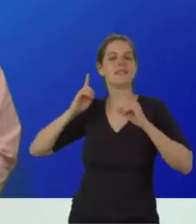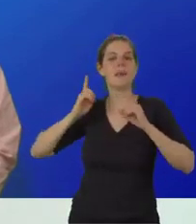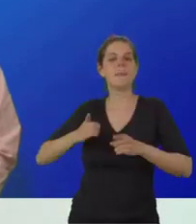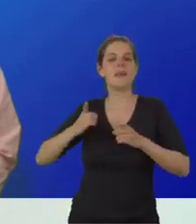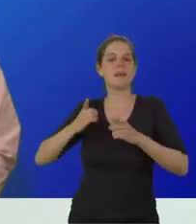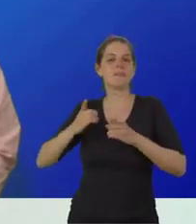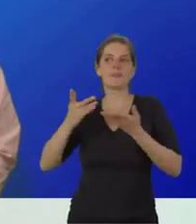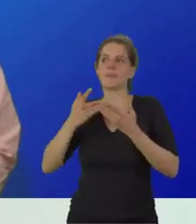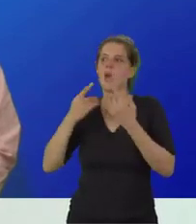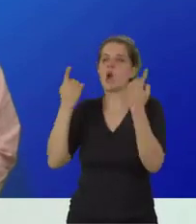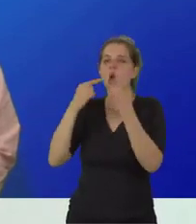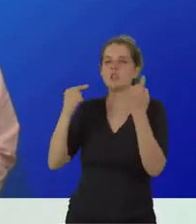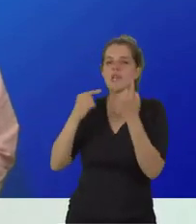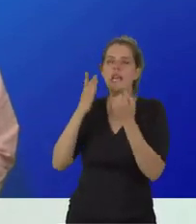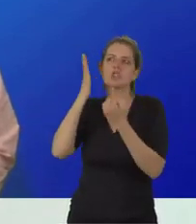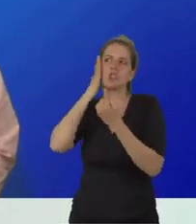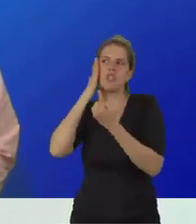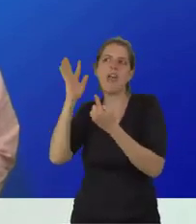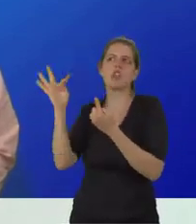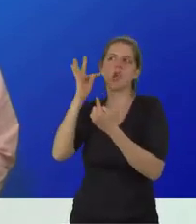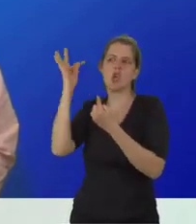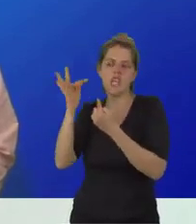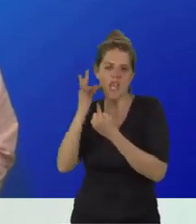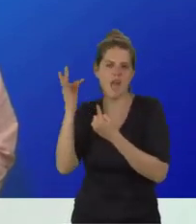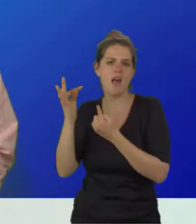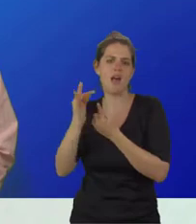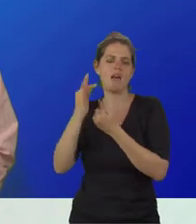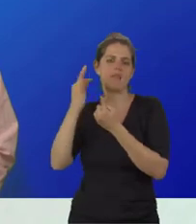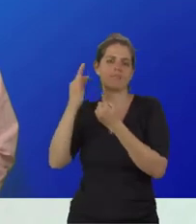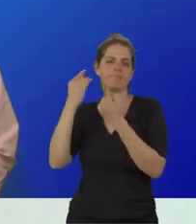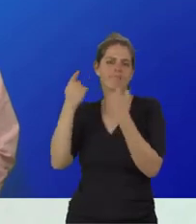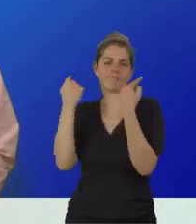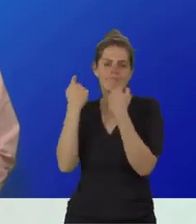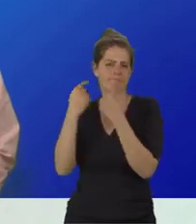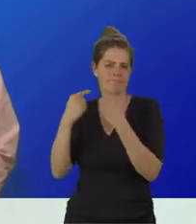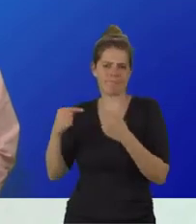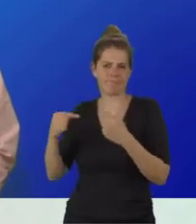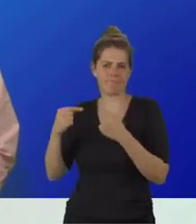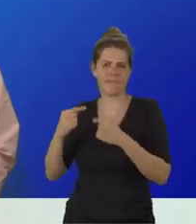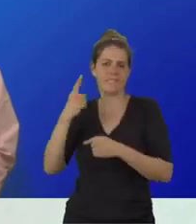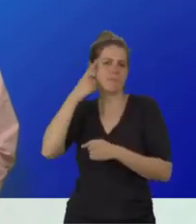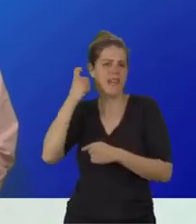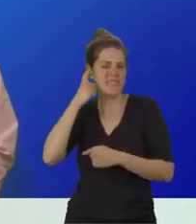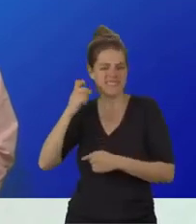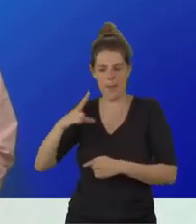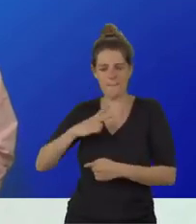todo nuestro marco teórico y todo nuestro bagaje